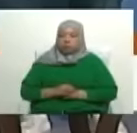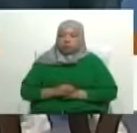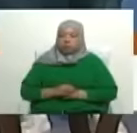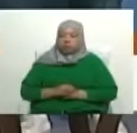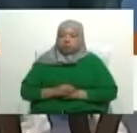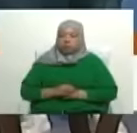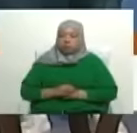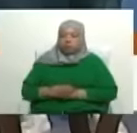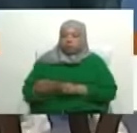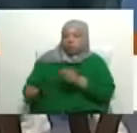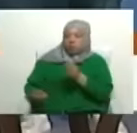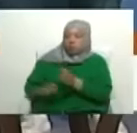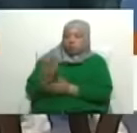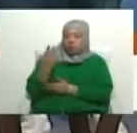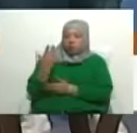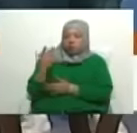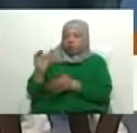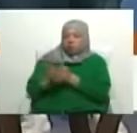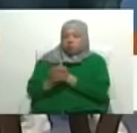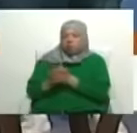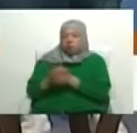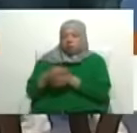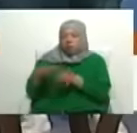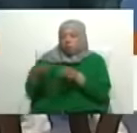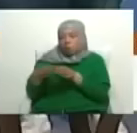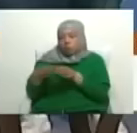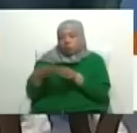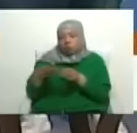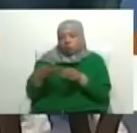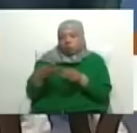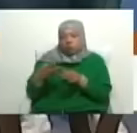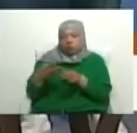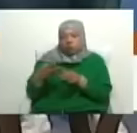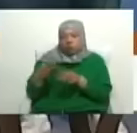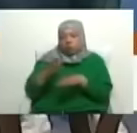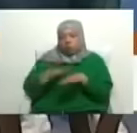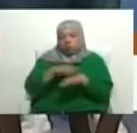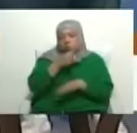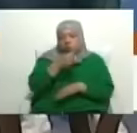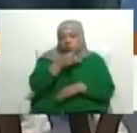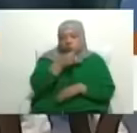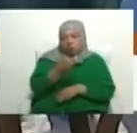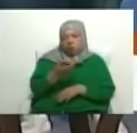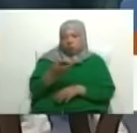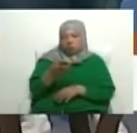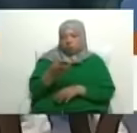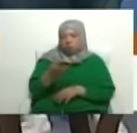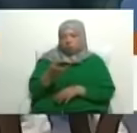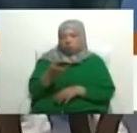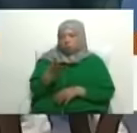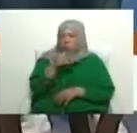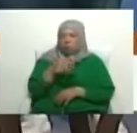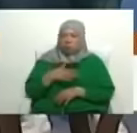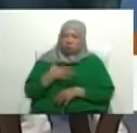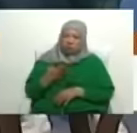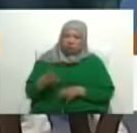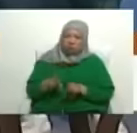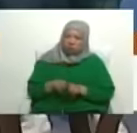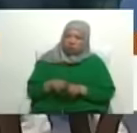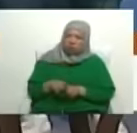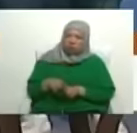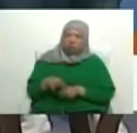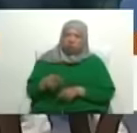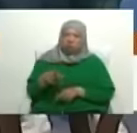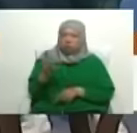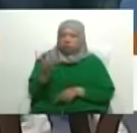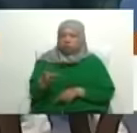En mayo, aliado con algunos sectores, no puedo llamarlos periodistas porque sería irrespetarlos a ustedes. Yo no voy a llamar a